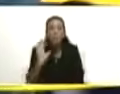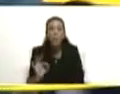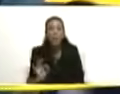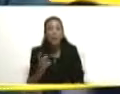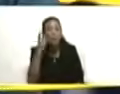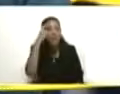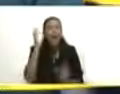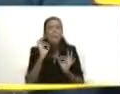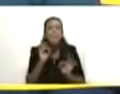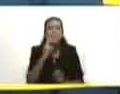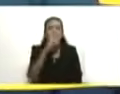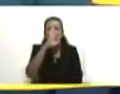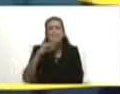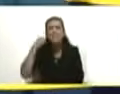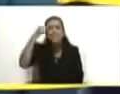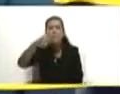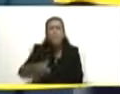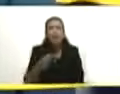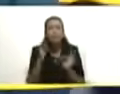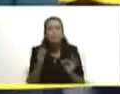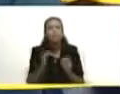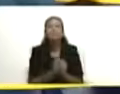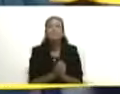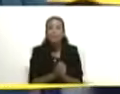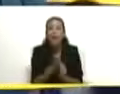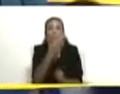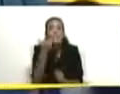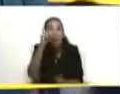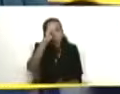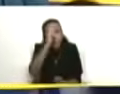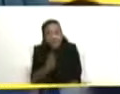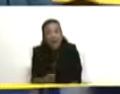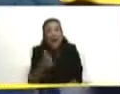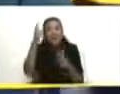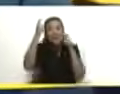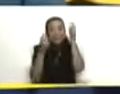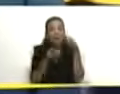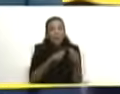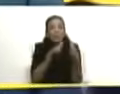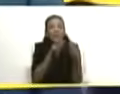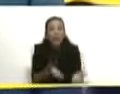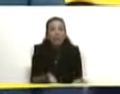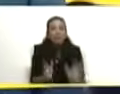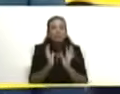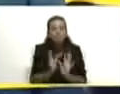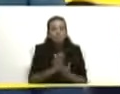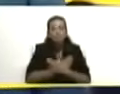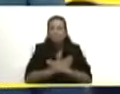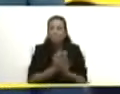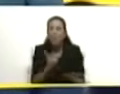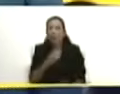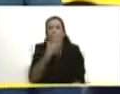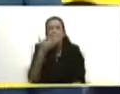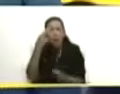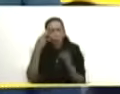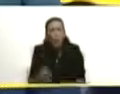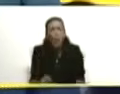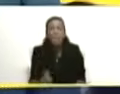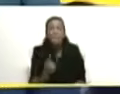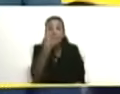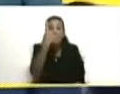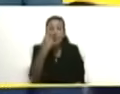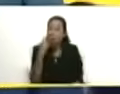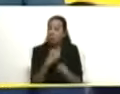día tan especial como el de hoy. O sea, el mejor homenaje que nosotros le podemos hacer al comandante Chávez es primero